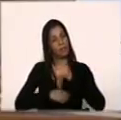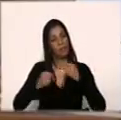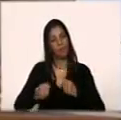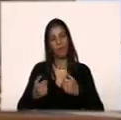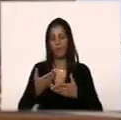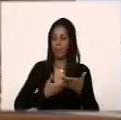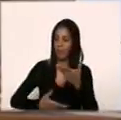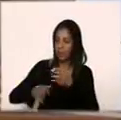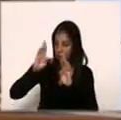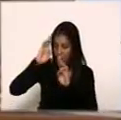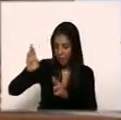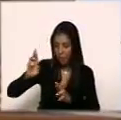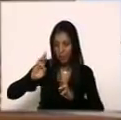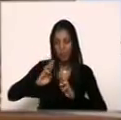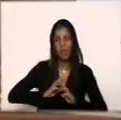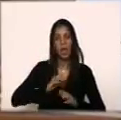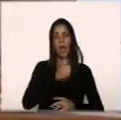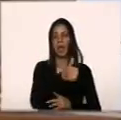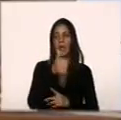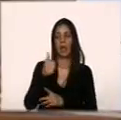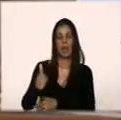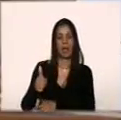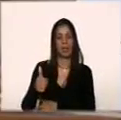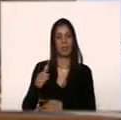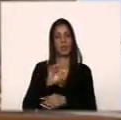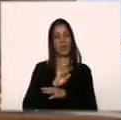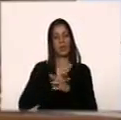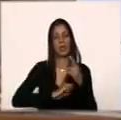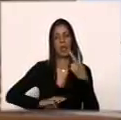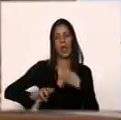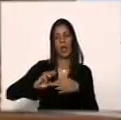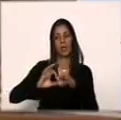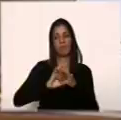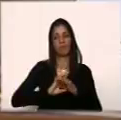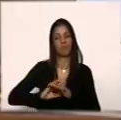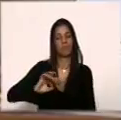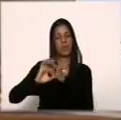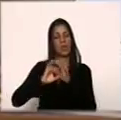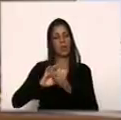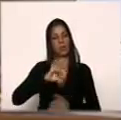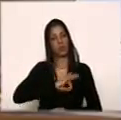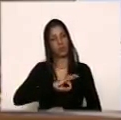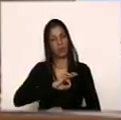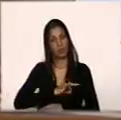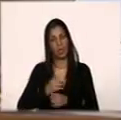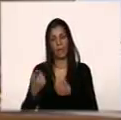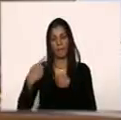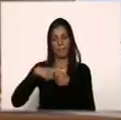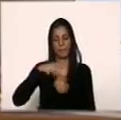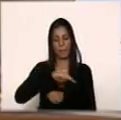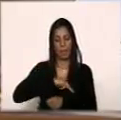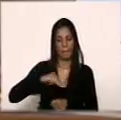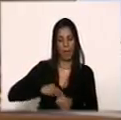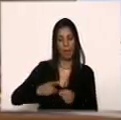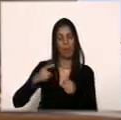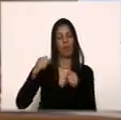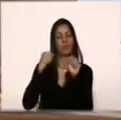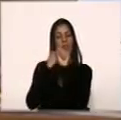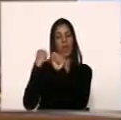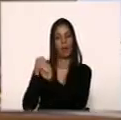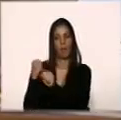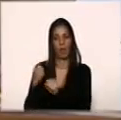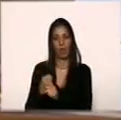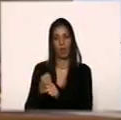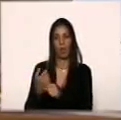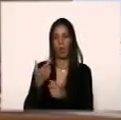respeto recíproco y la fraternidad en sus relaciones sociales con las y los integrantes de la clase obrera y el